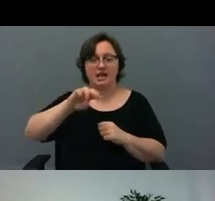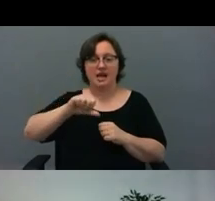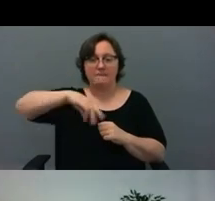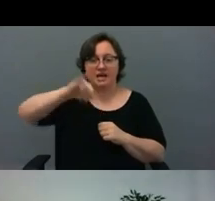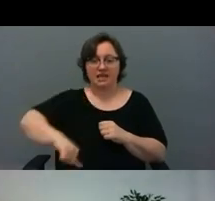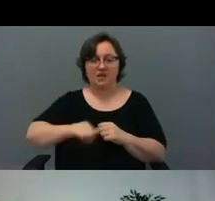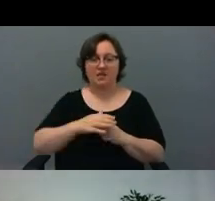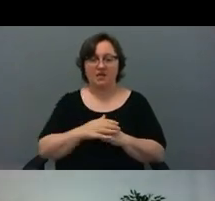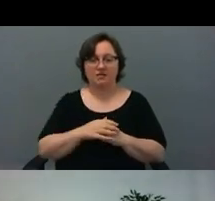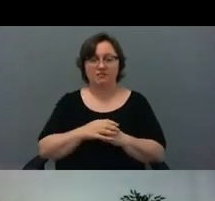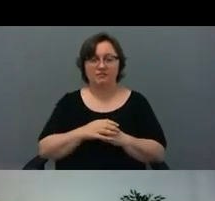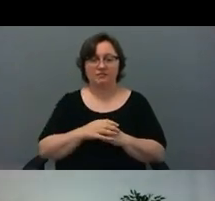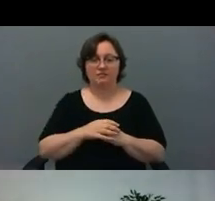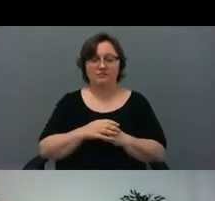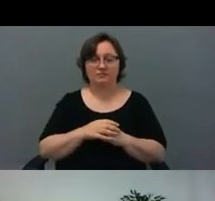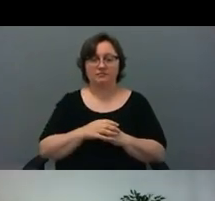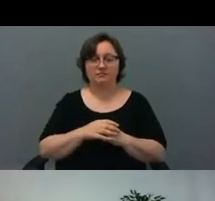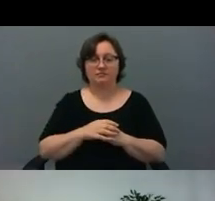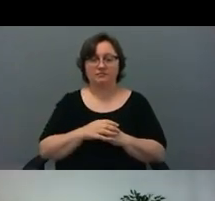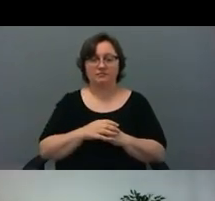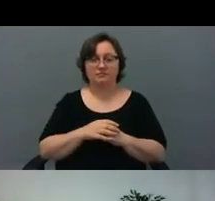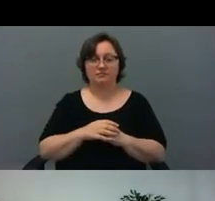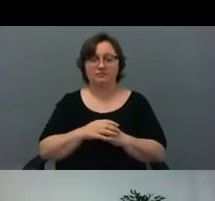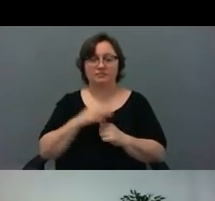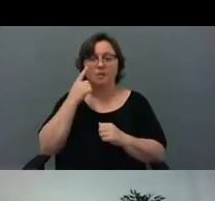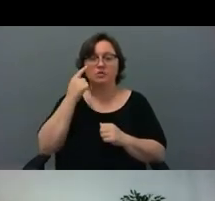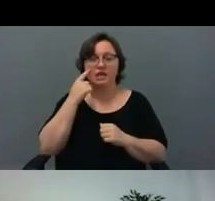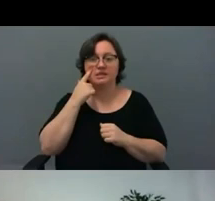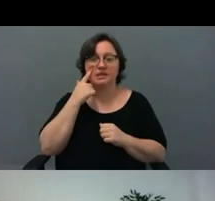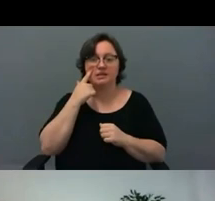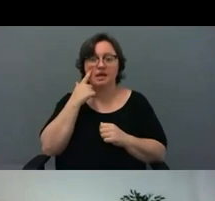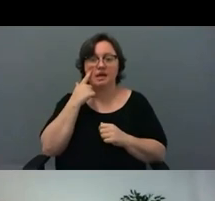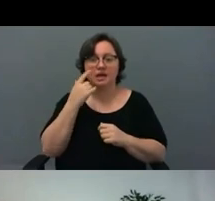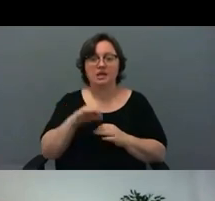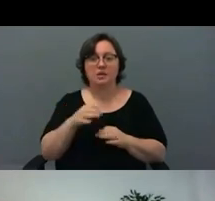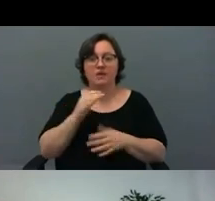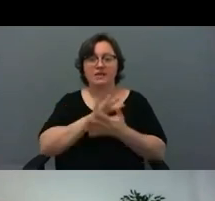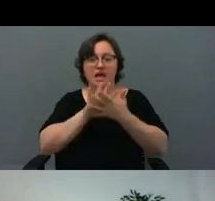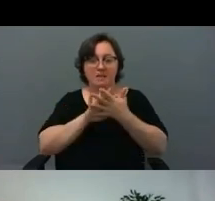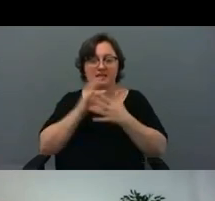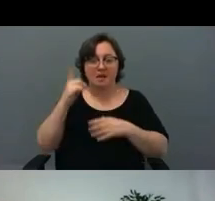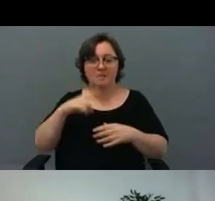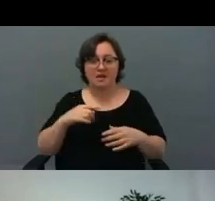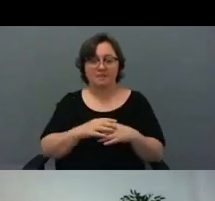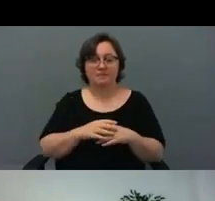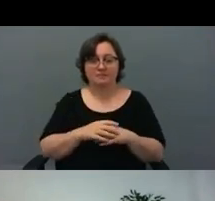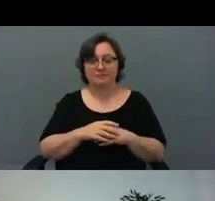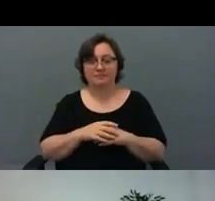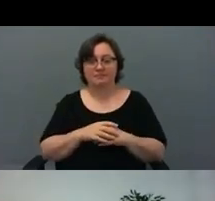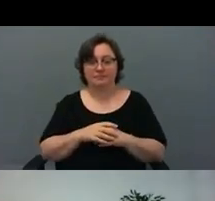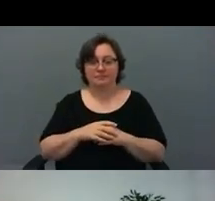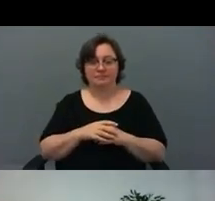Natalia Martínez. Vamos a intentar que puedas hablar también. Te tendría que llegar un mensaje.